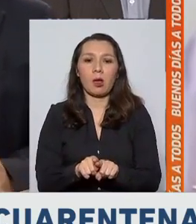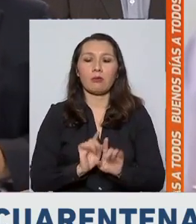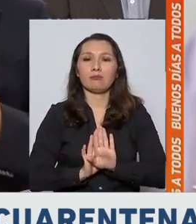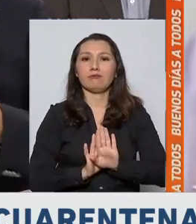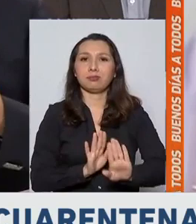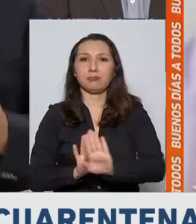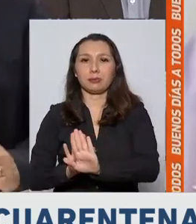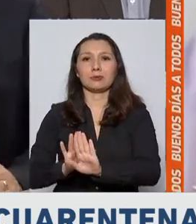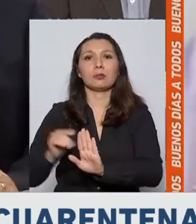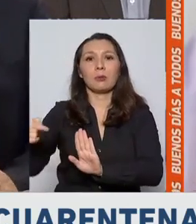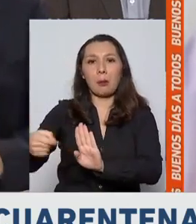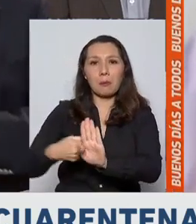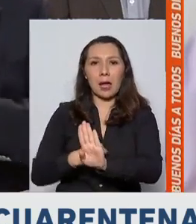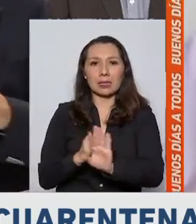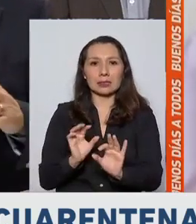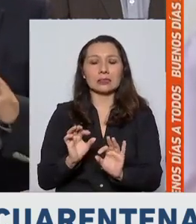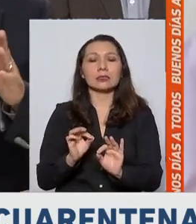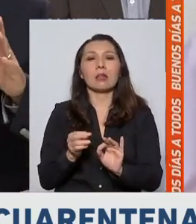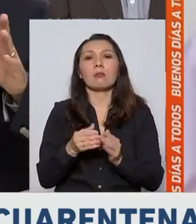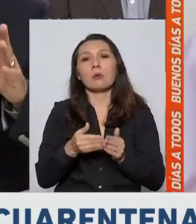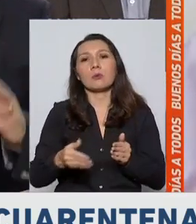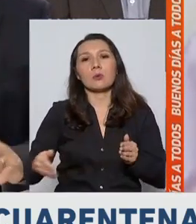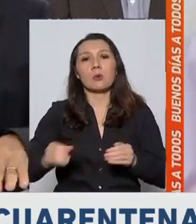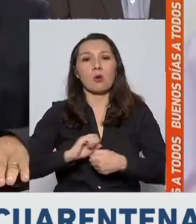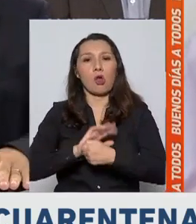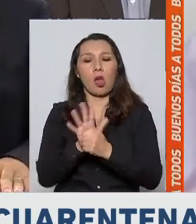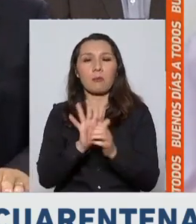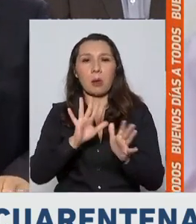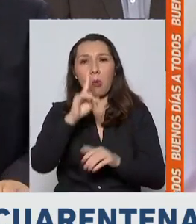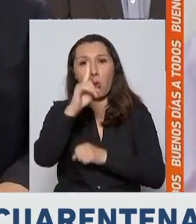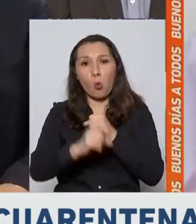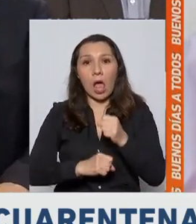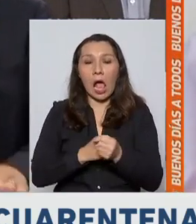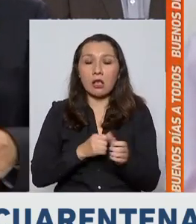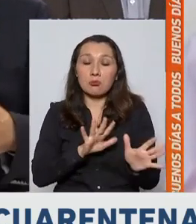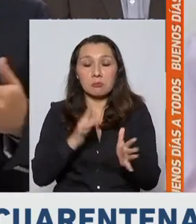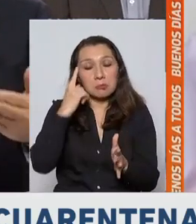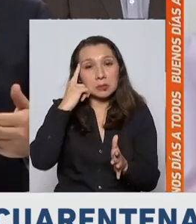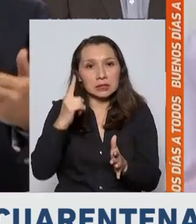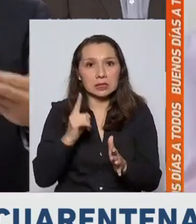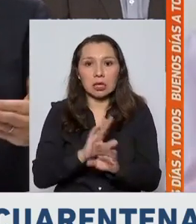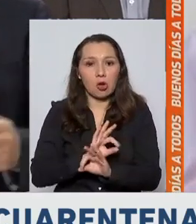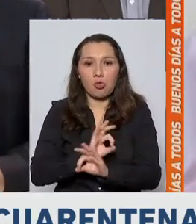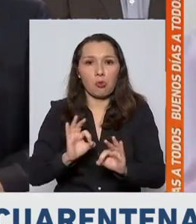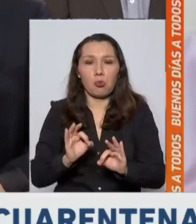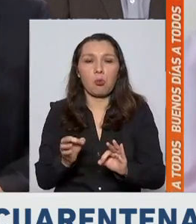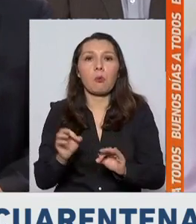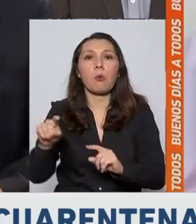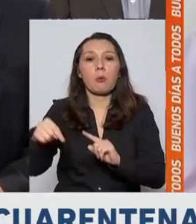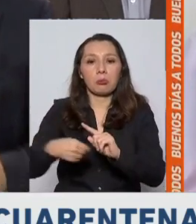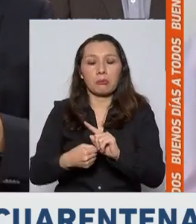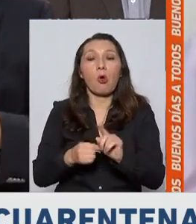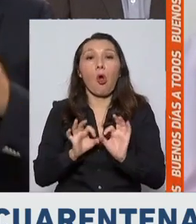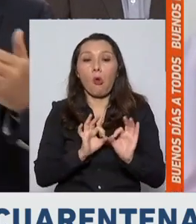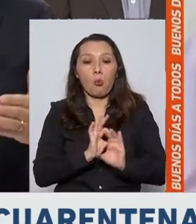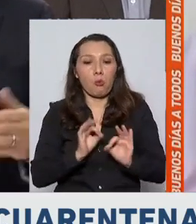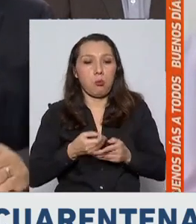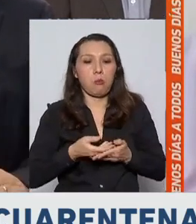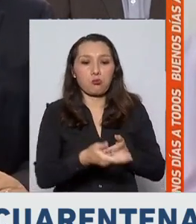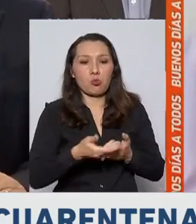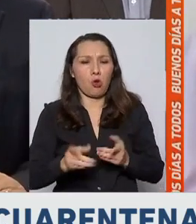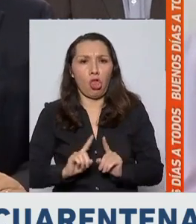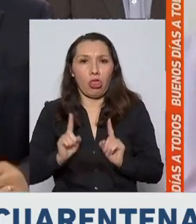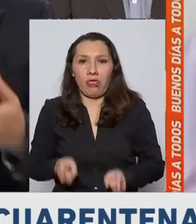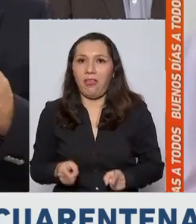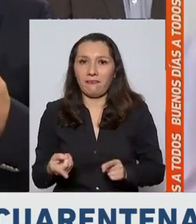inmunidad con una duración estimada de un año aproximadamente, por lo tanto no deberían contagiar a otros y no